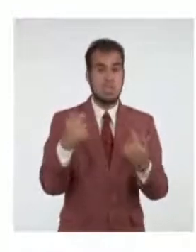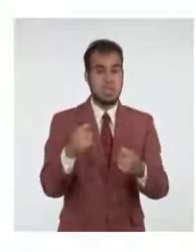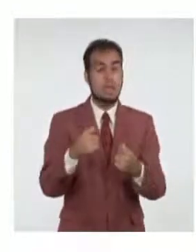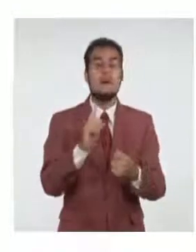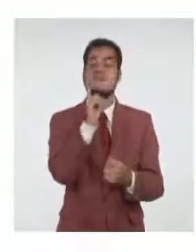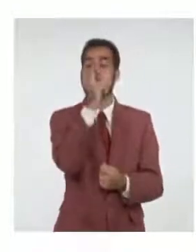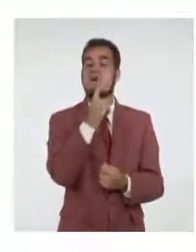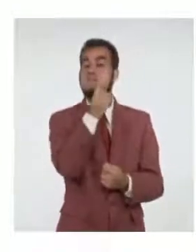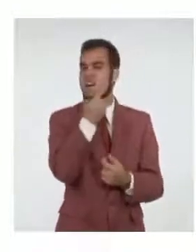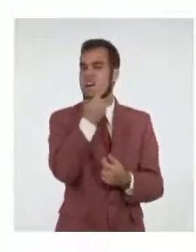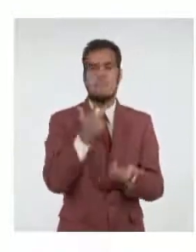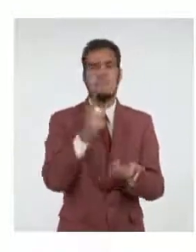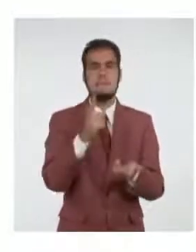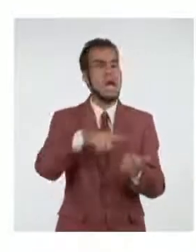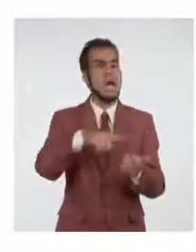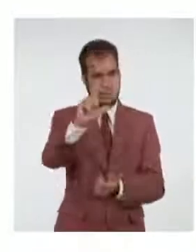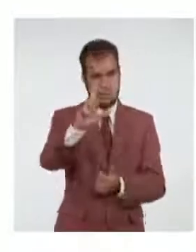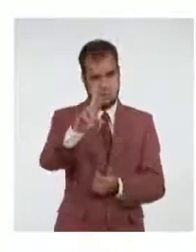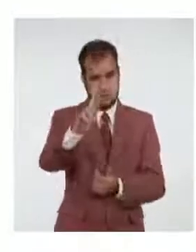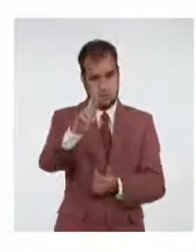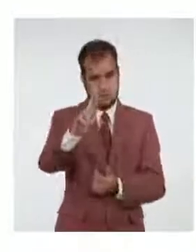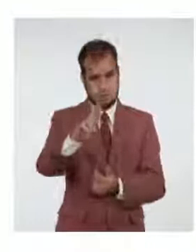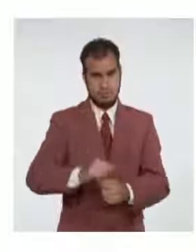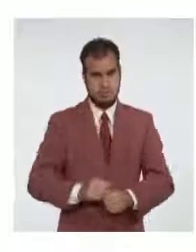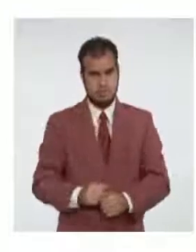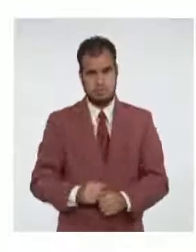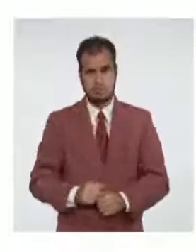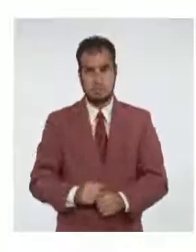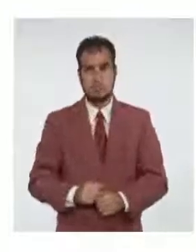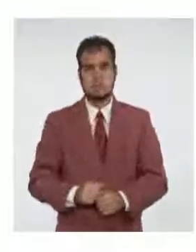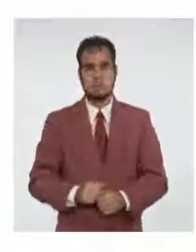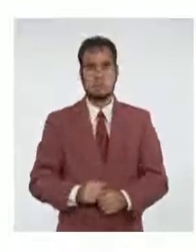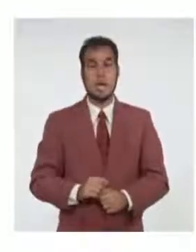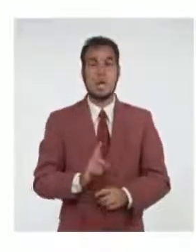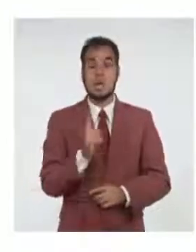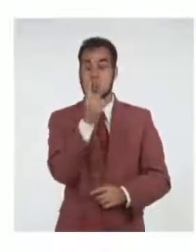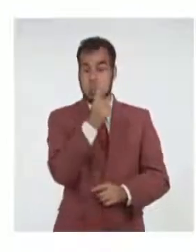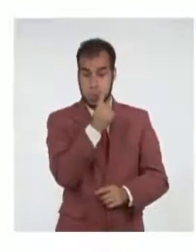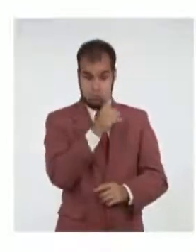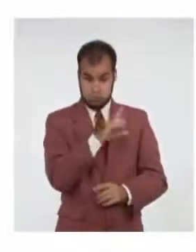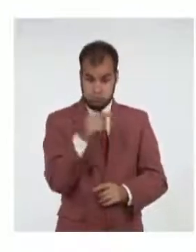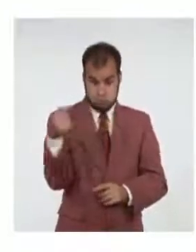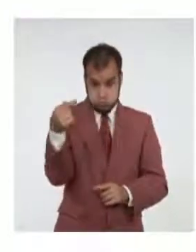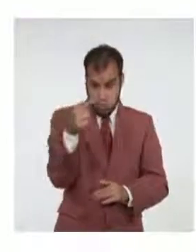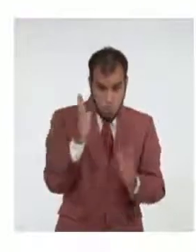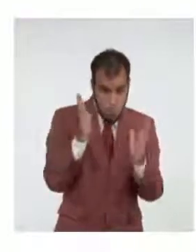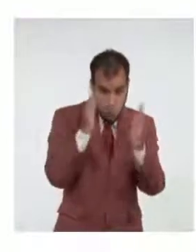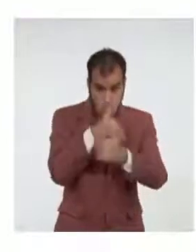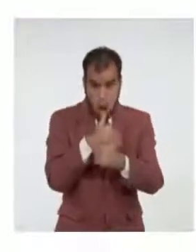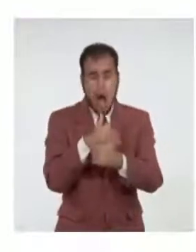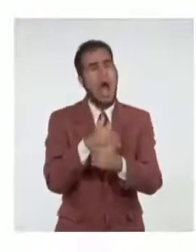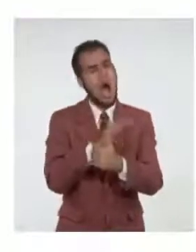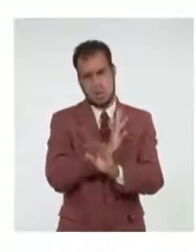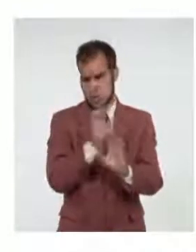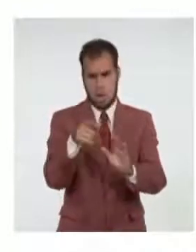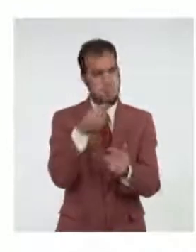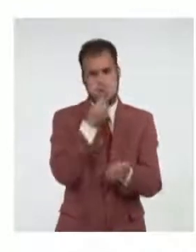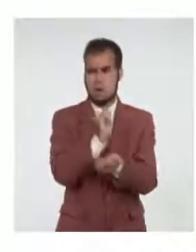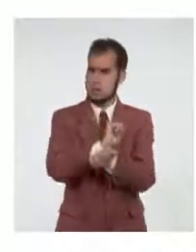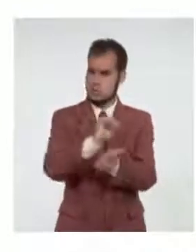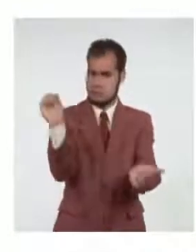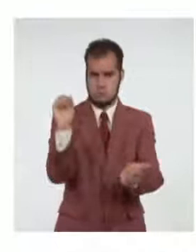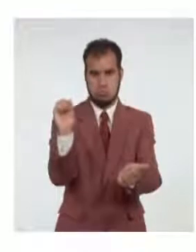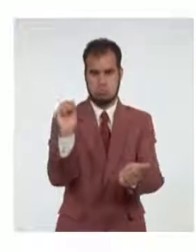la que permite decirte, no, mira, realmente no tiene ningún riesgo y por lo tanto